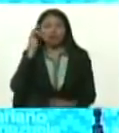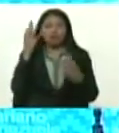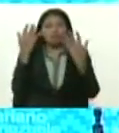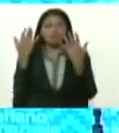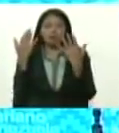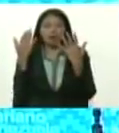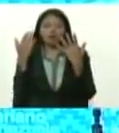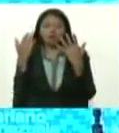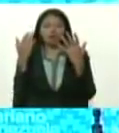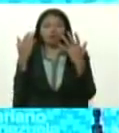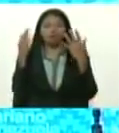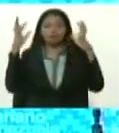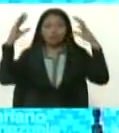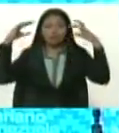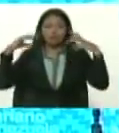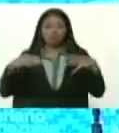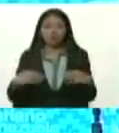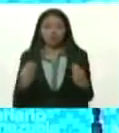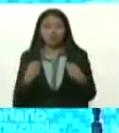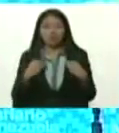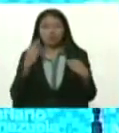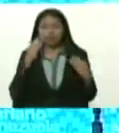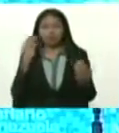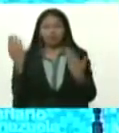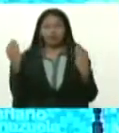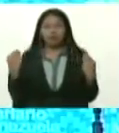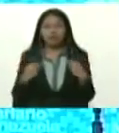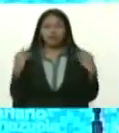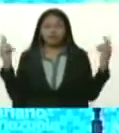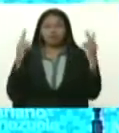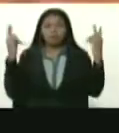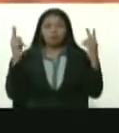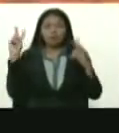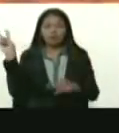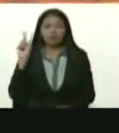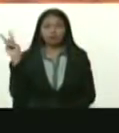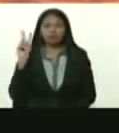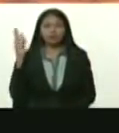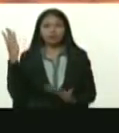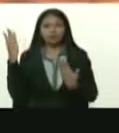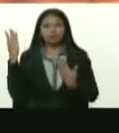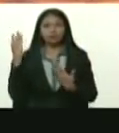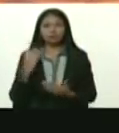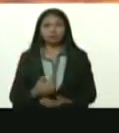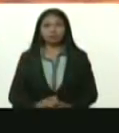la lluvia, de la vida. ¡Adelante! ¡Que viva Venezuela!